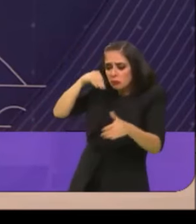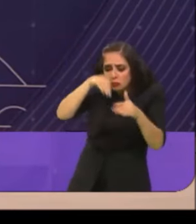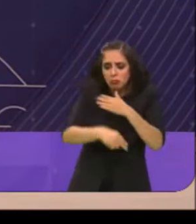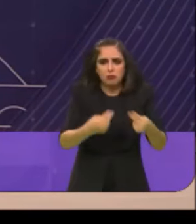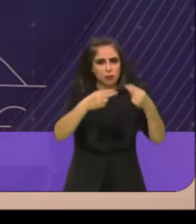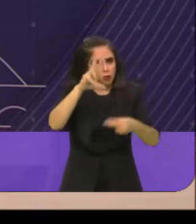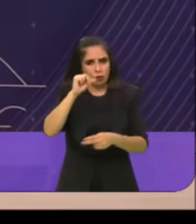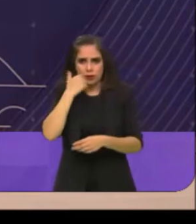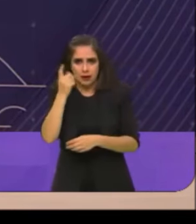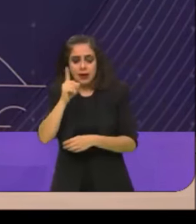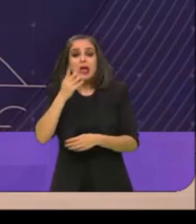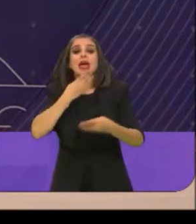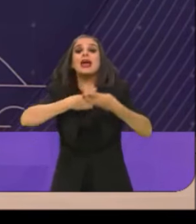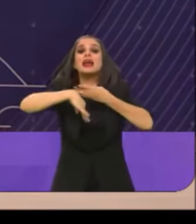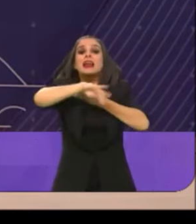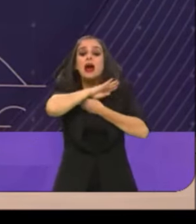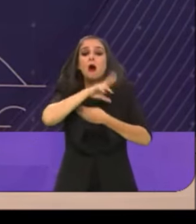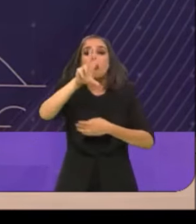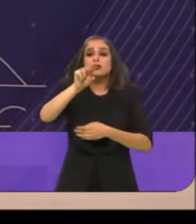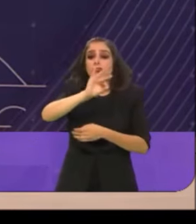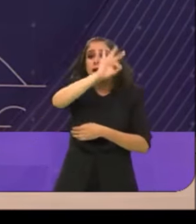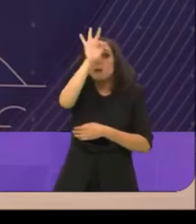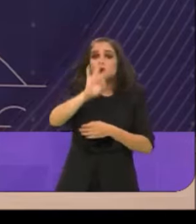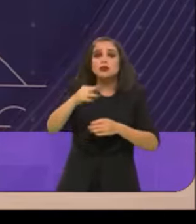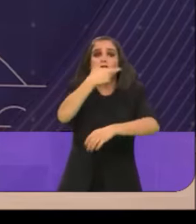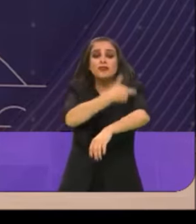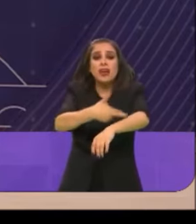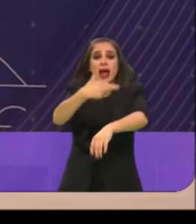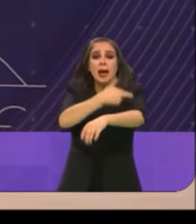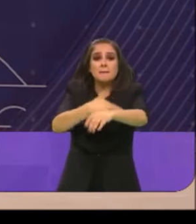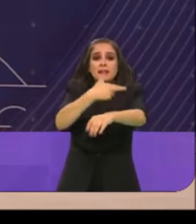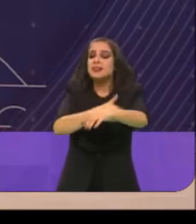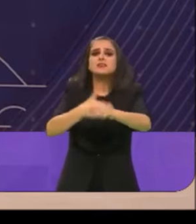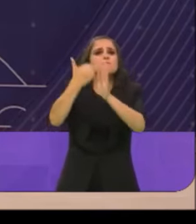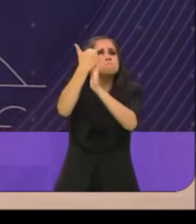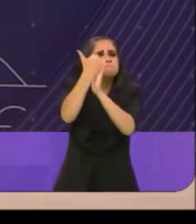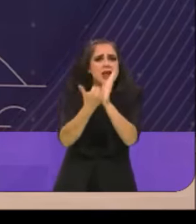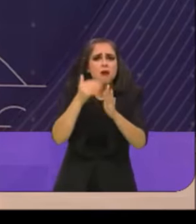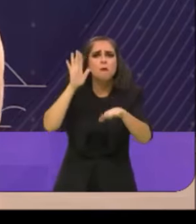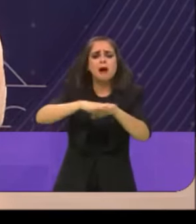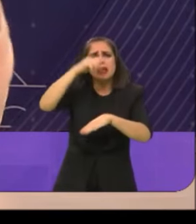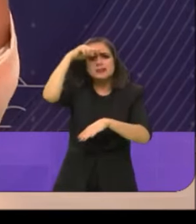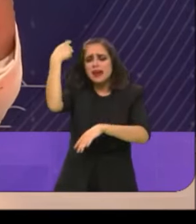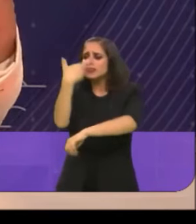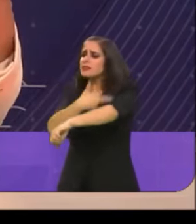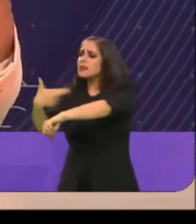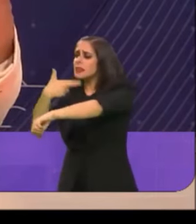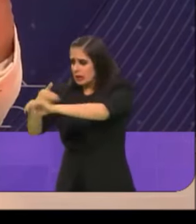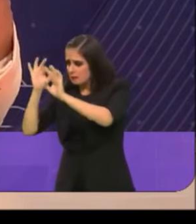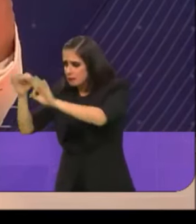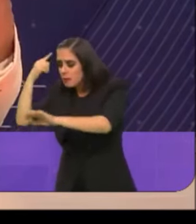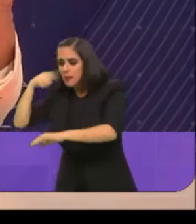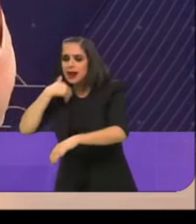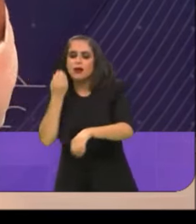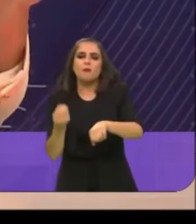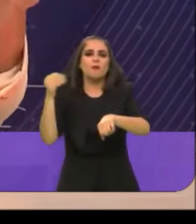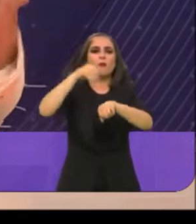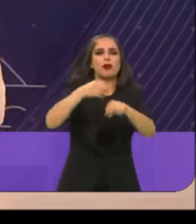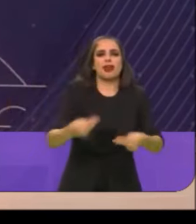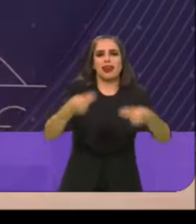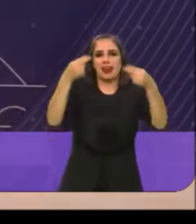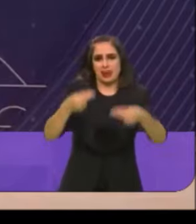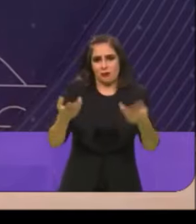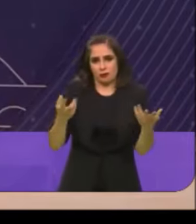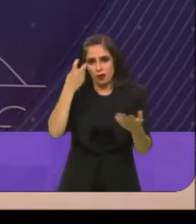Entre 10 y 15 puntos porcentuales arriba de su su más cercano contendiente y no es para menos tiene el apoyo de la gran mayoría de los